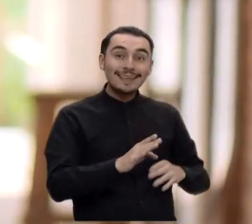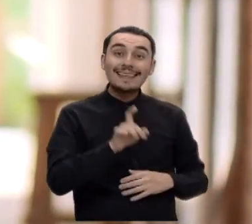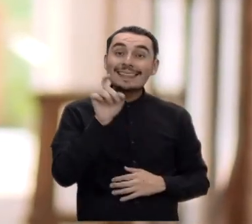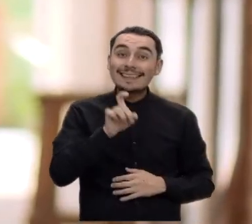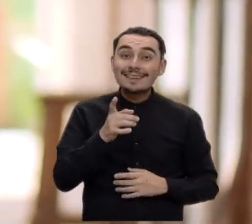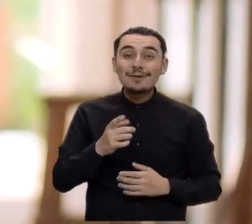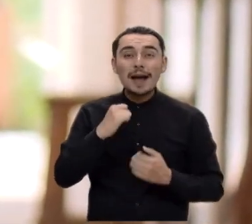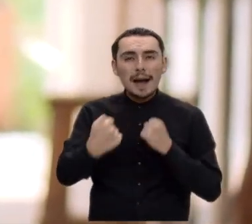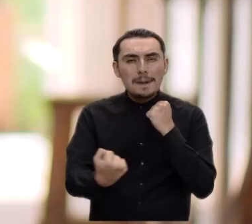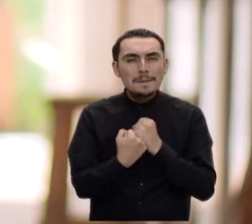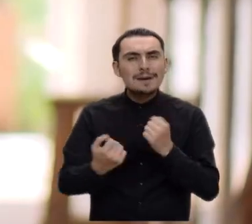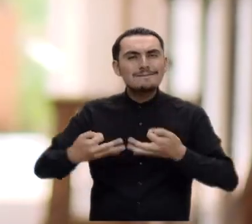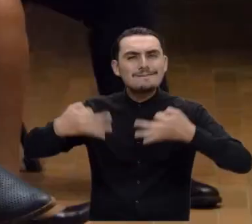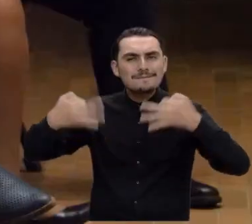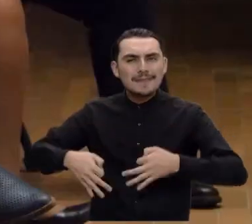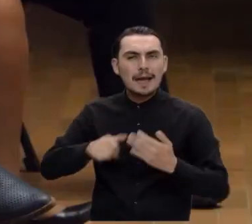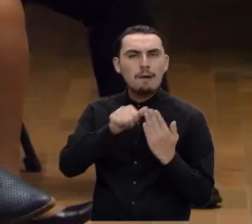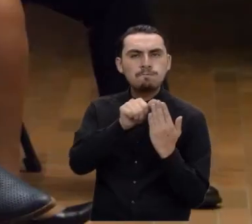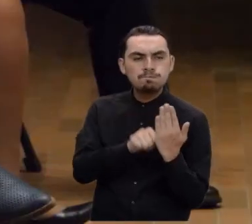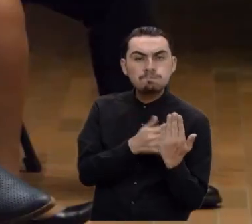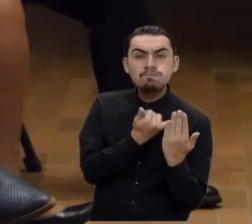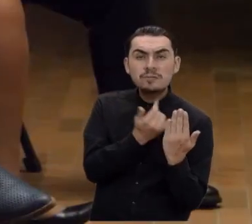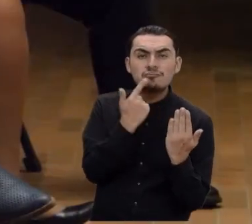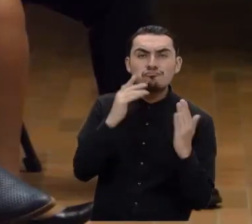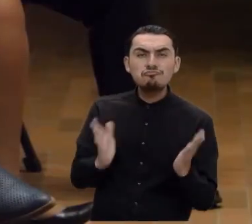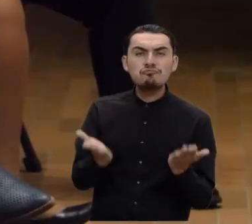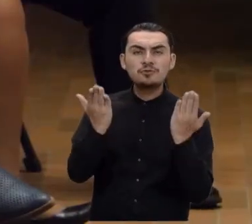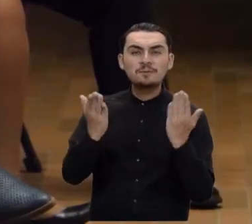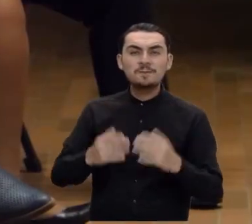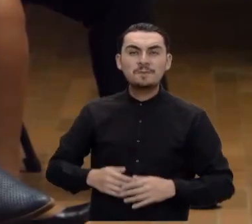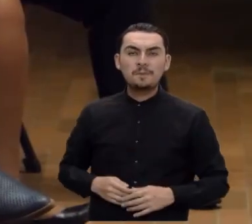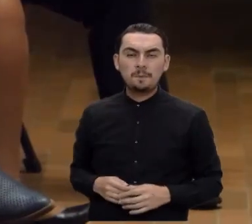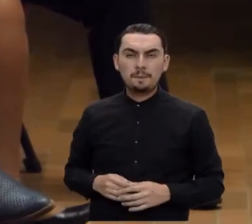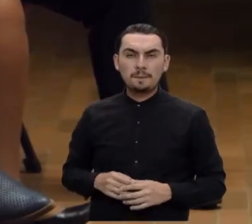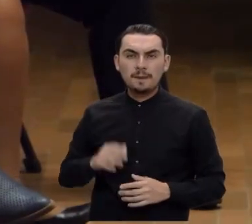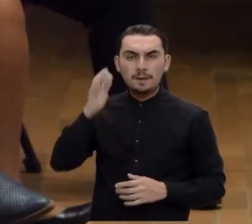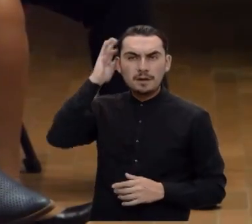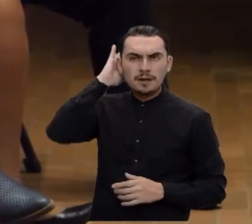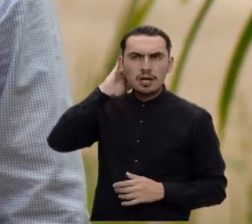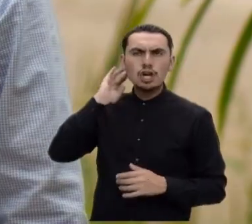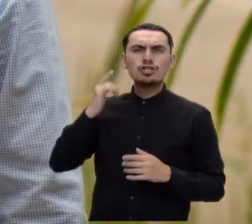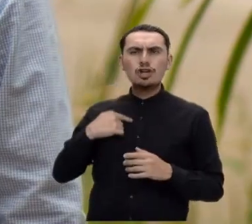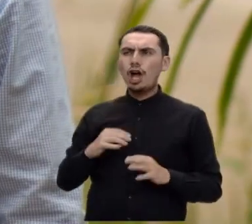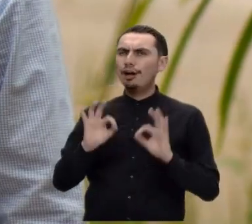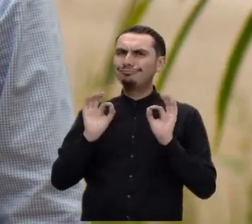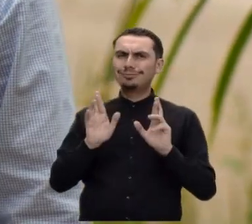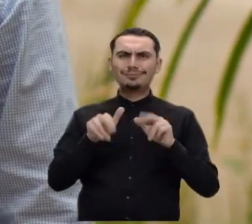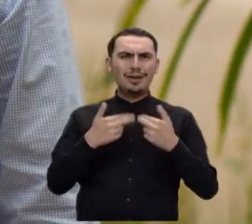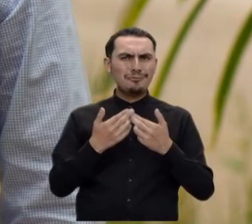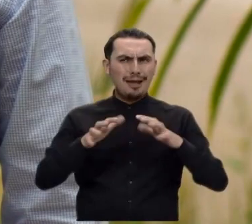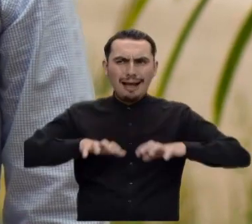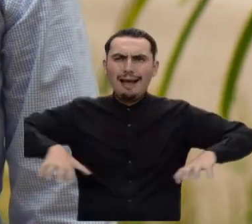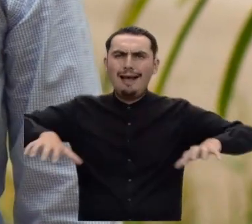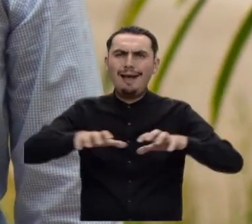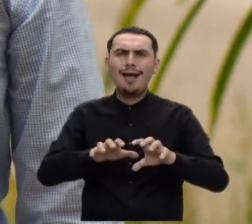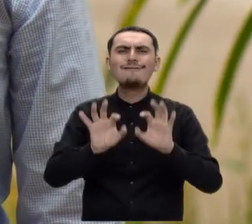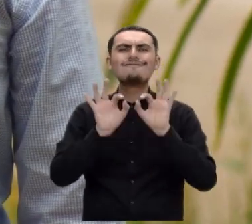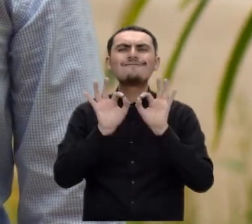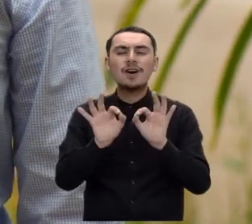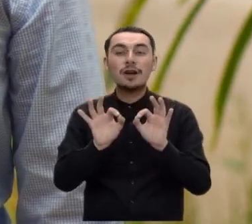Necesitamos apoyo verdaderamente para que el programa salga adelante. Estuvo muy bueno el encuentro,